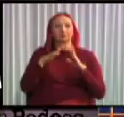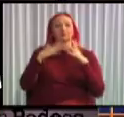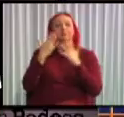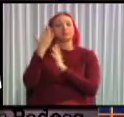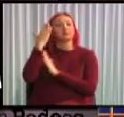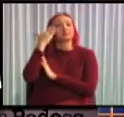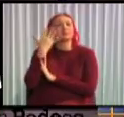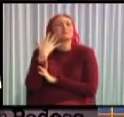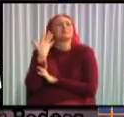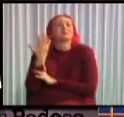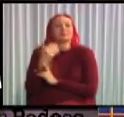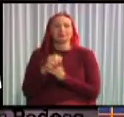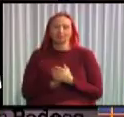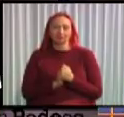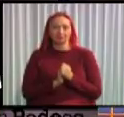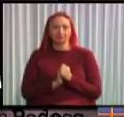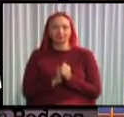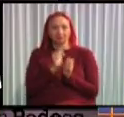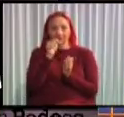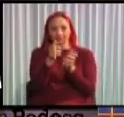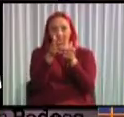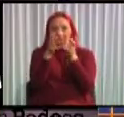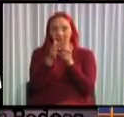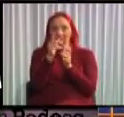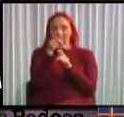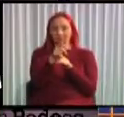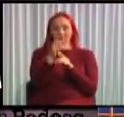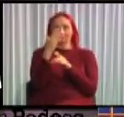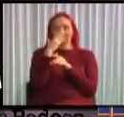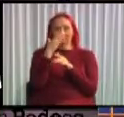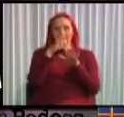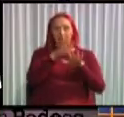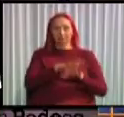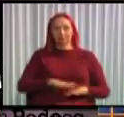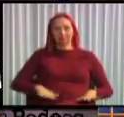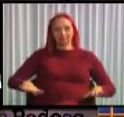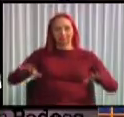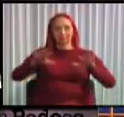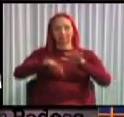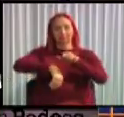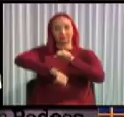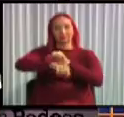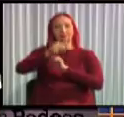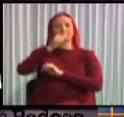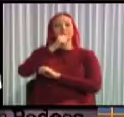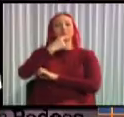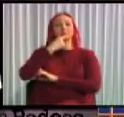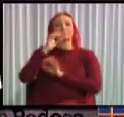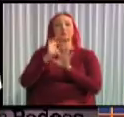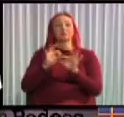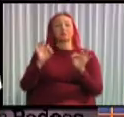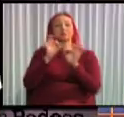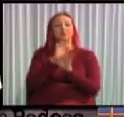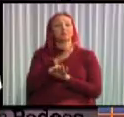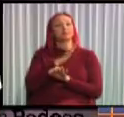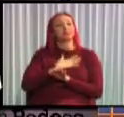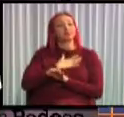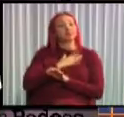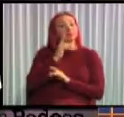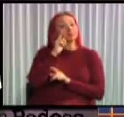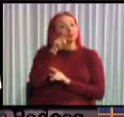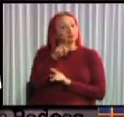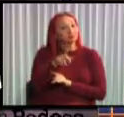saberlo, señora? Hoy queremos que usted llame a este espacio y nos diga la importancia que tiene